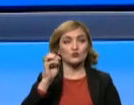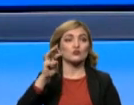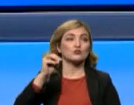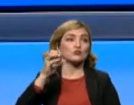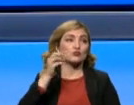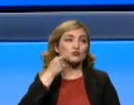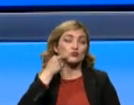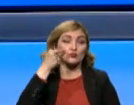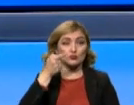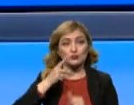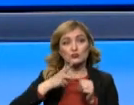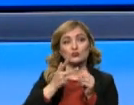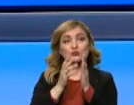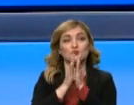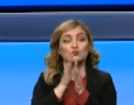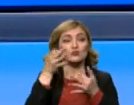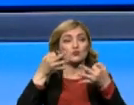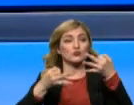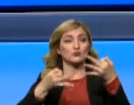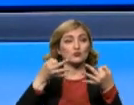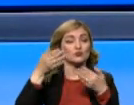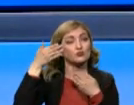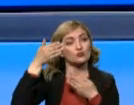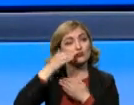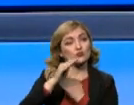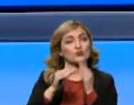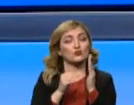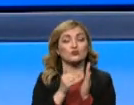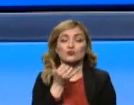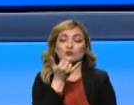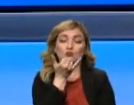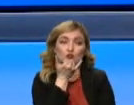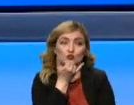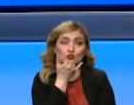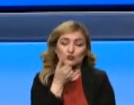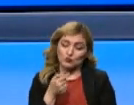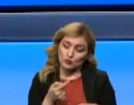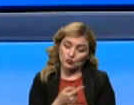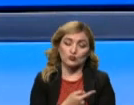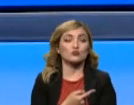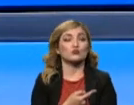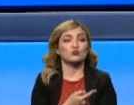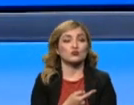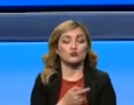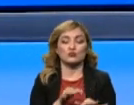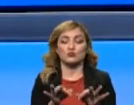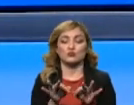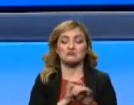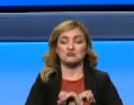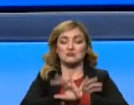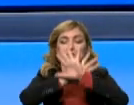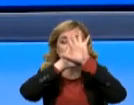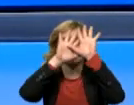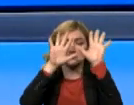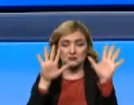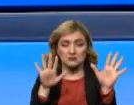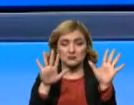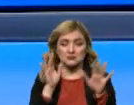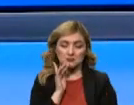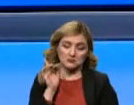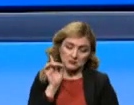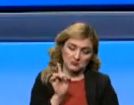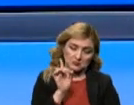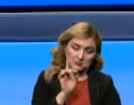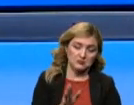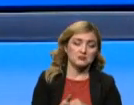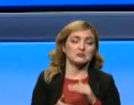que el tercer pedido de juicio político en su contra tiene errores y contradicciones que serán aclaradas por ella cuando acuda